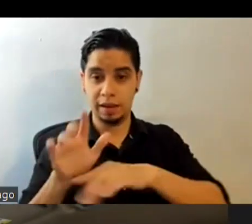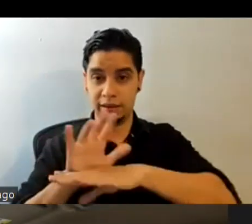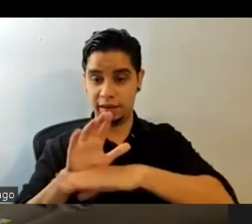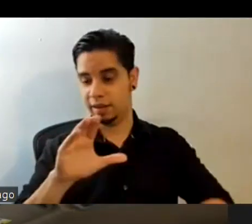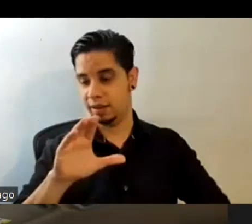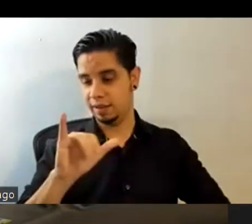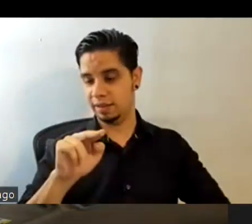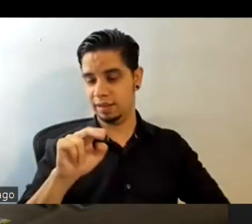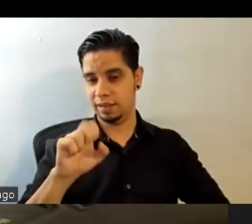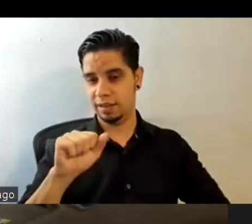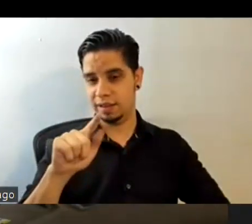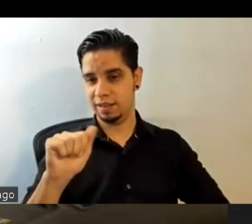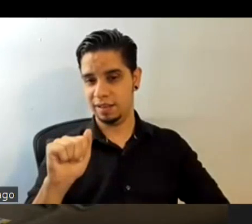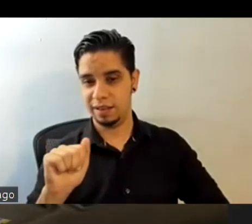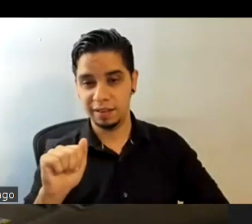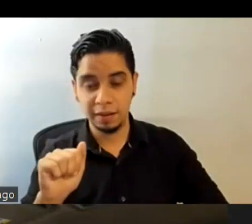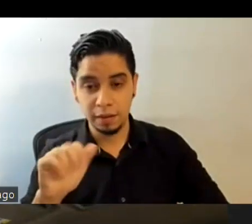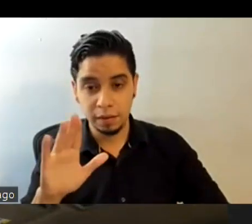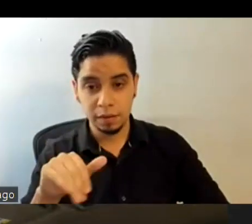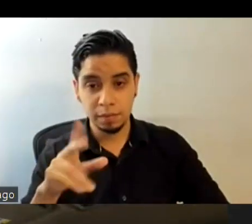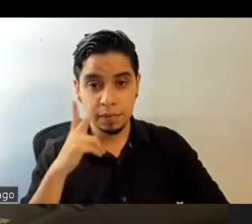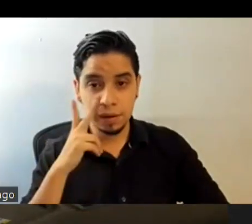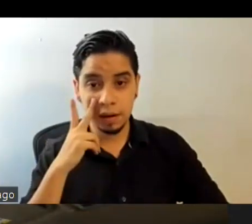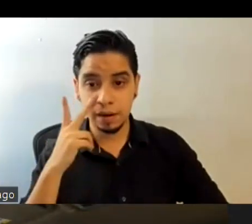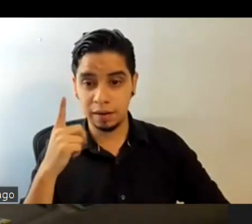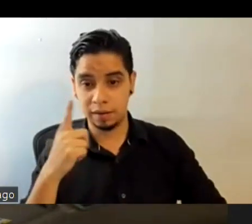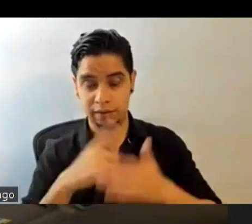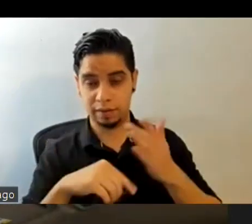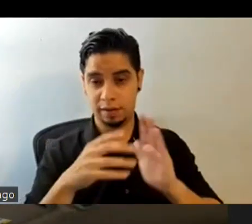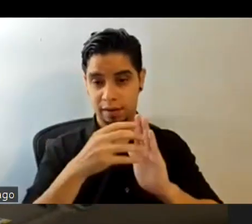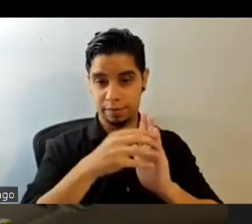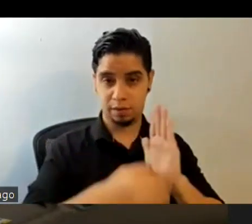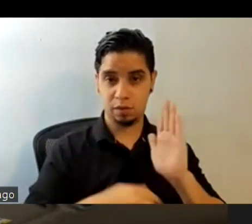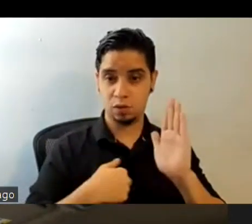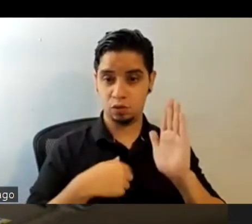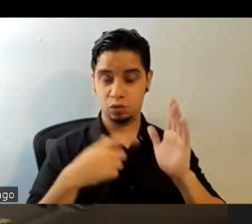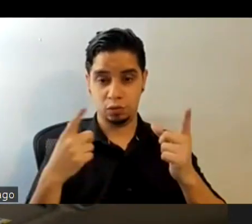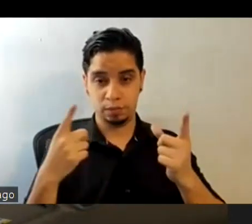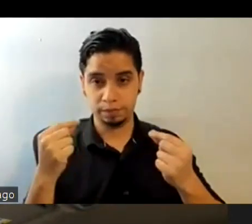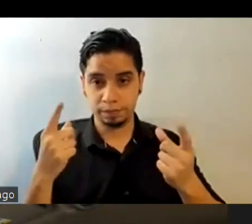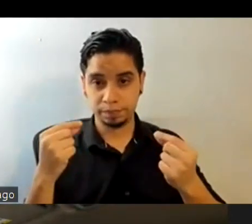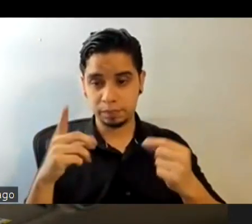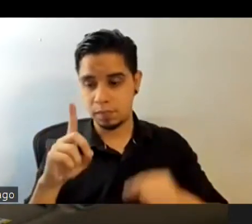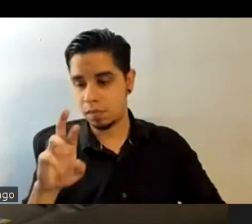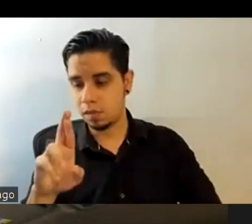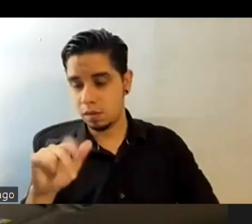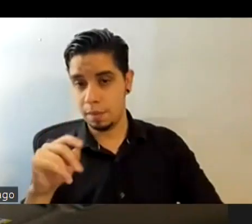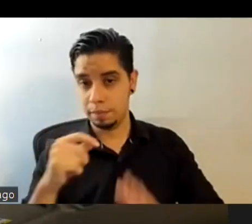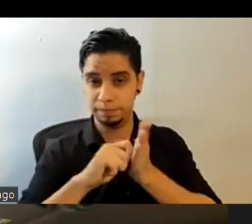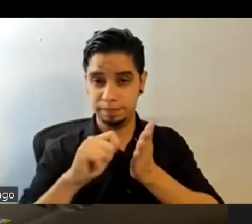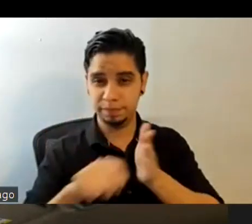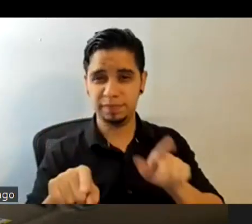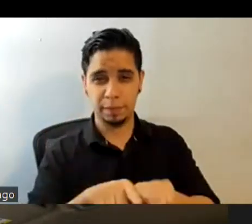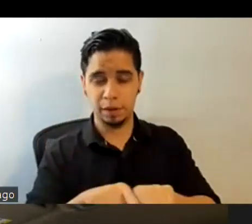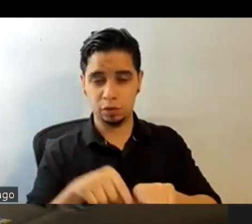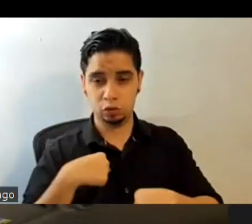también tenemos que hablarlo. Pues nos quedamos en el capítulo que yo iba a escribir los dramas. Pero también en la iglesia que yo iba,